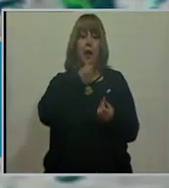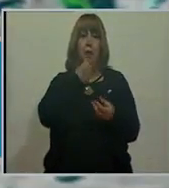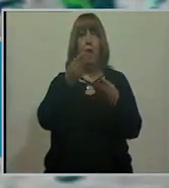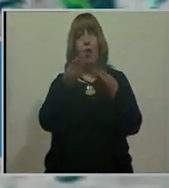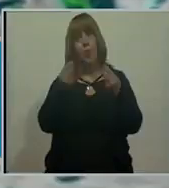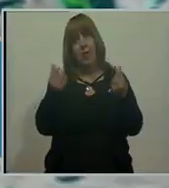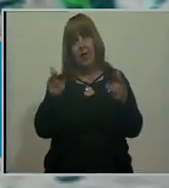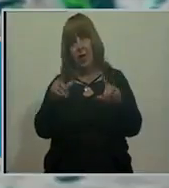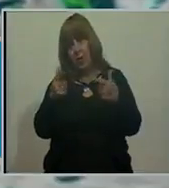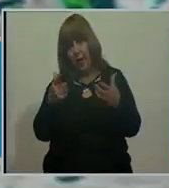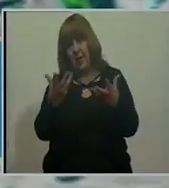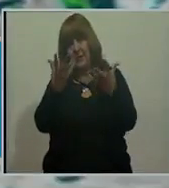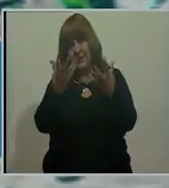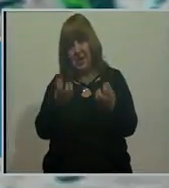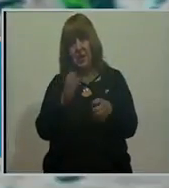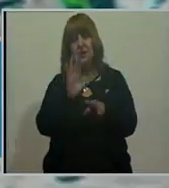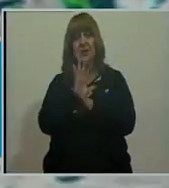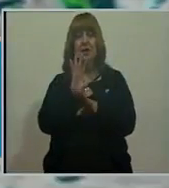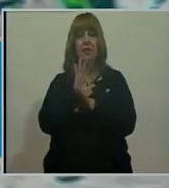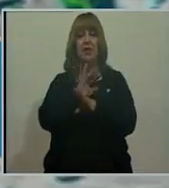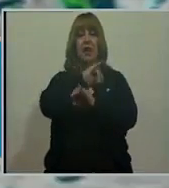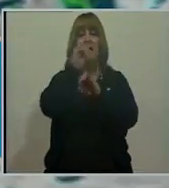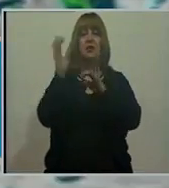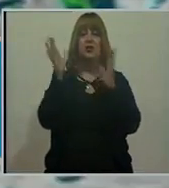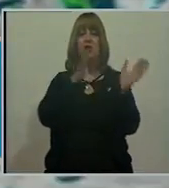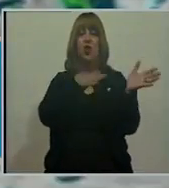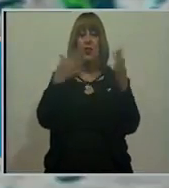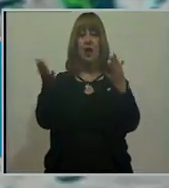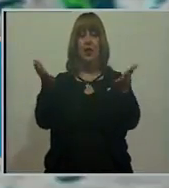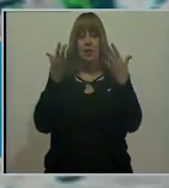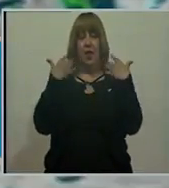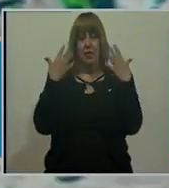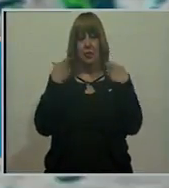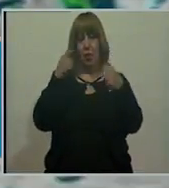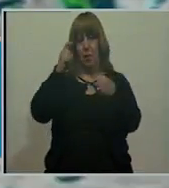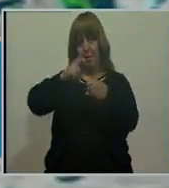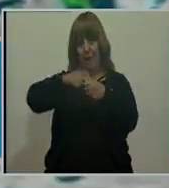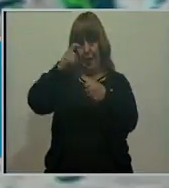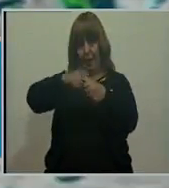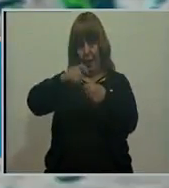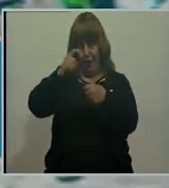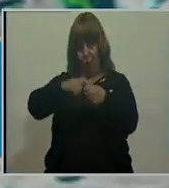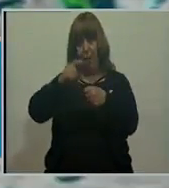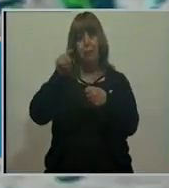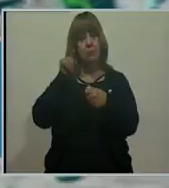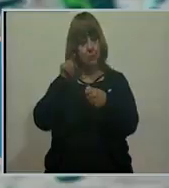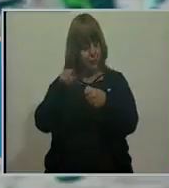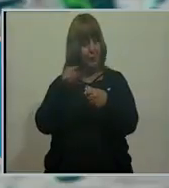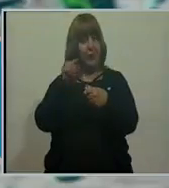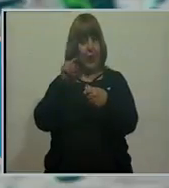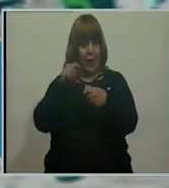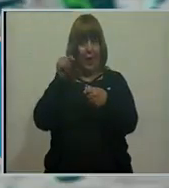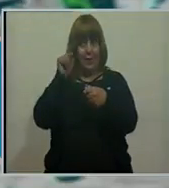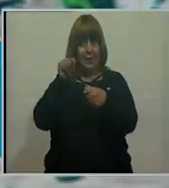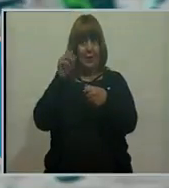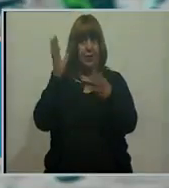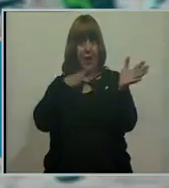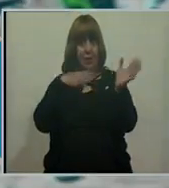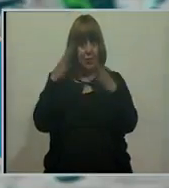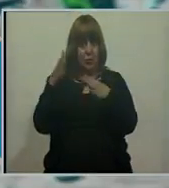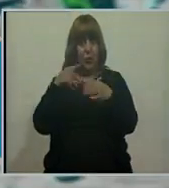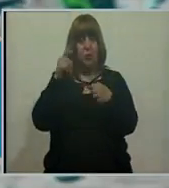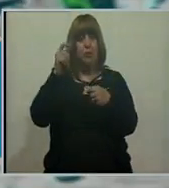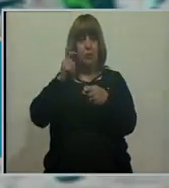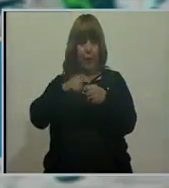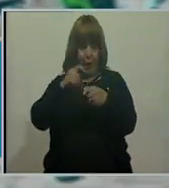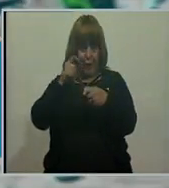esperábamos para el día de hoy. El mismo frente frío que con su nubosidad clausuró el paso internacional por algunas horas, ya no queda nada, quiero decirle,